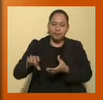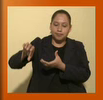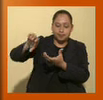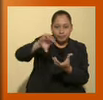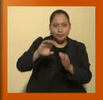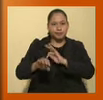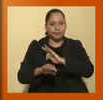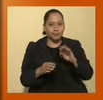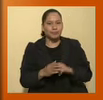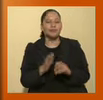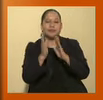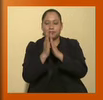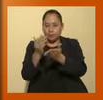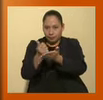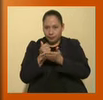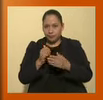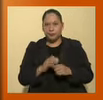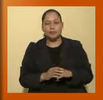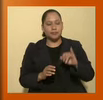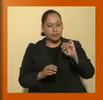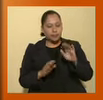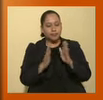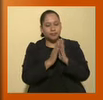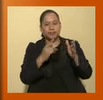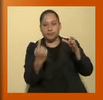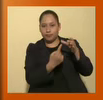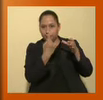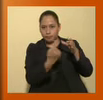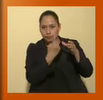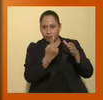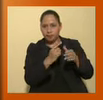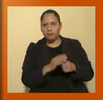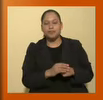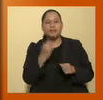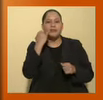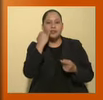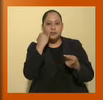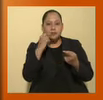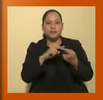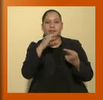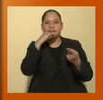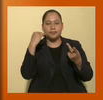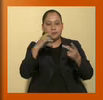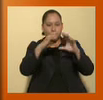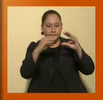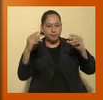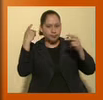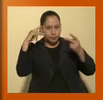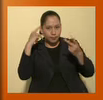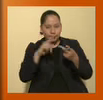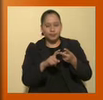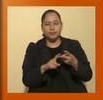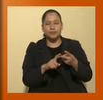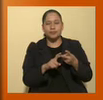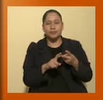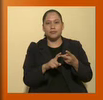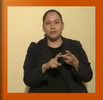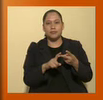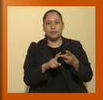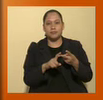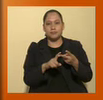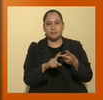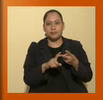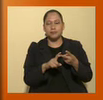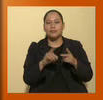okay, yo te pido si me ayudas a molerlo. Nuestras espinacas, el chile pero poblano. Pero que quede bien, ¿eh? Que quede obvio bien. Una